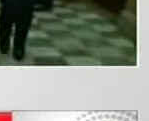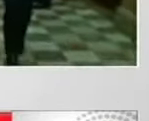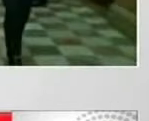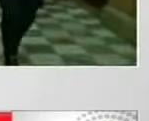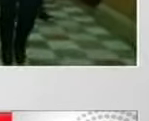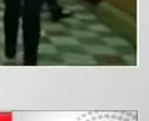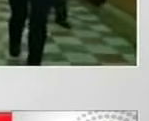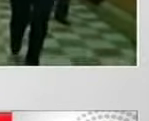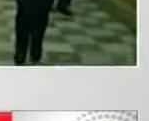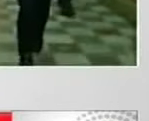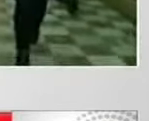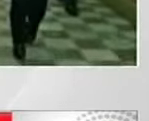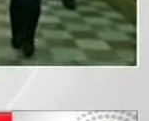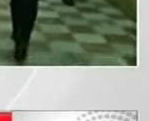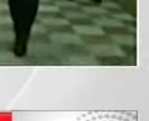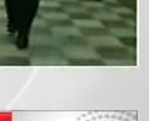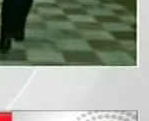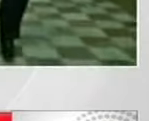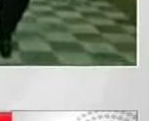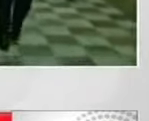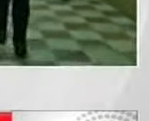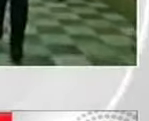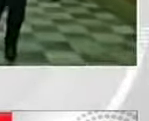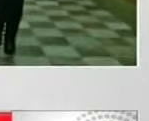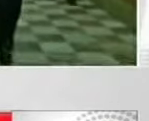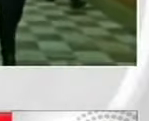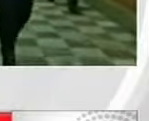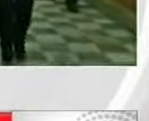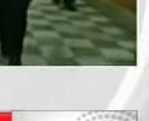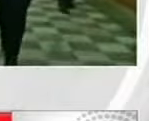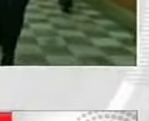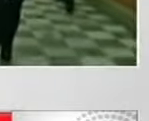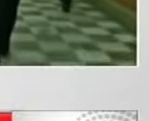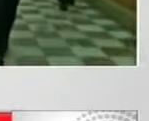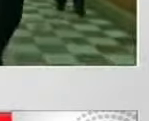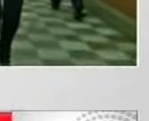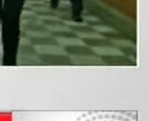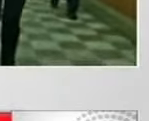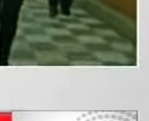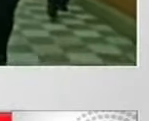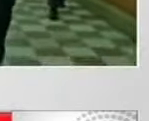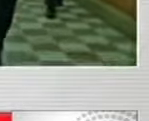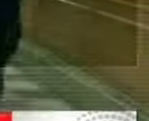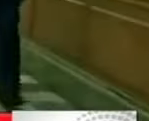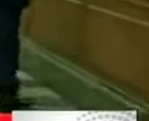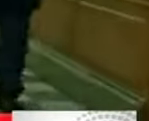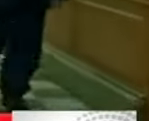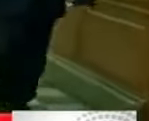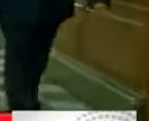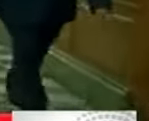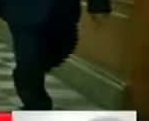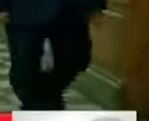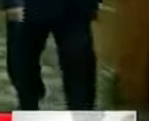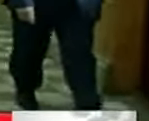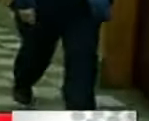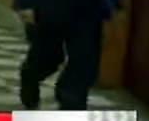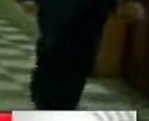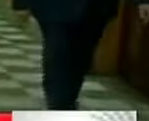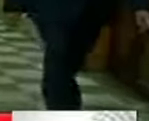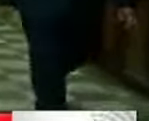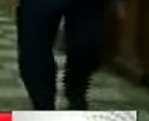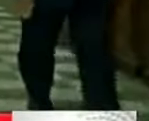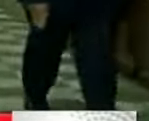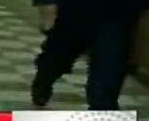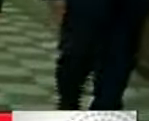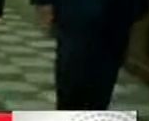ellos adelantar tal vez su posición, también adelantar el sentido de su voto, y finalmente pues según lo